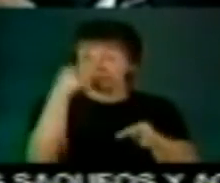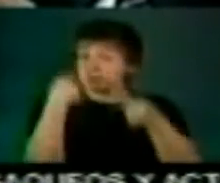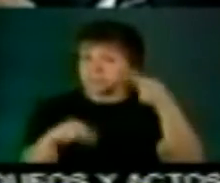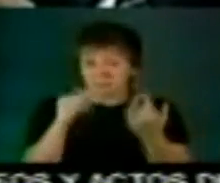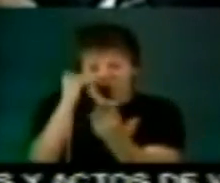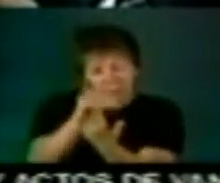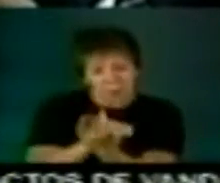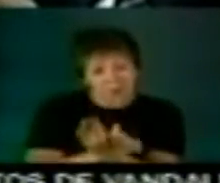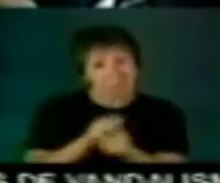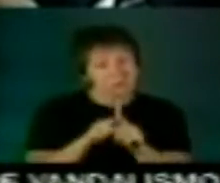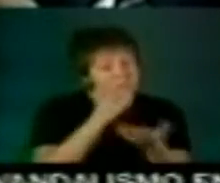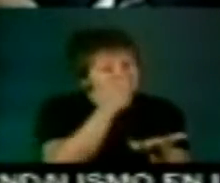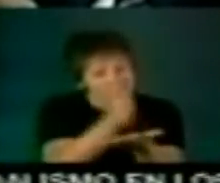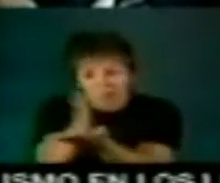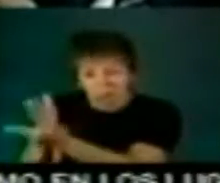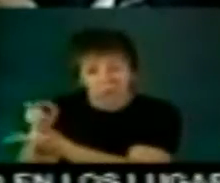programas solidarios